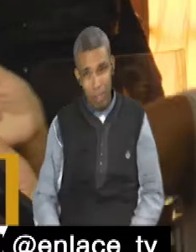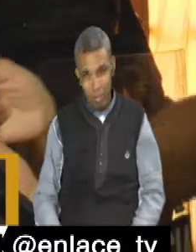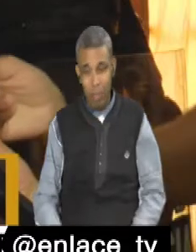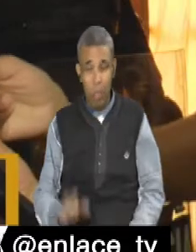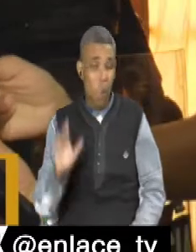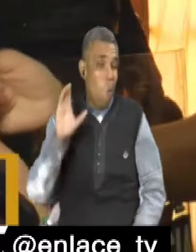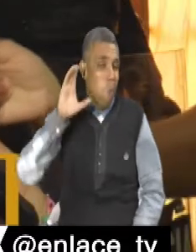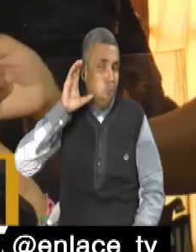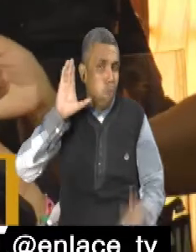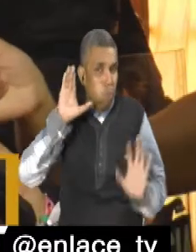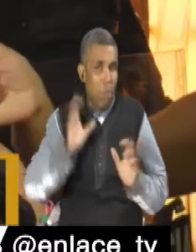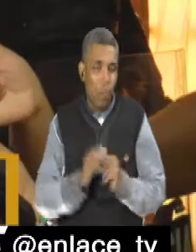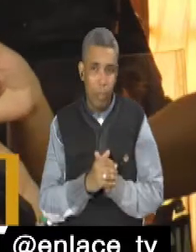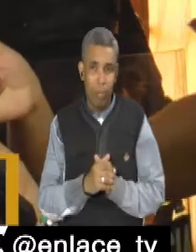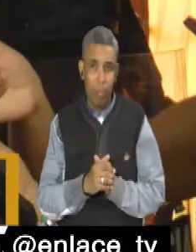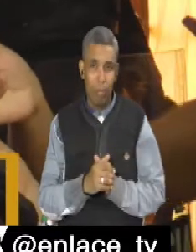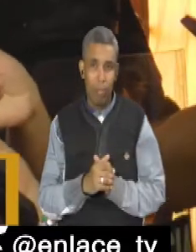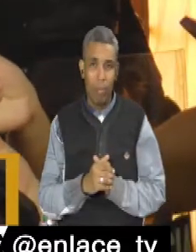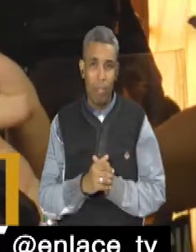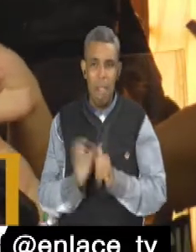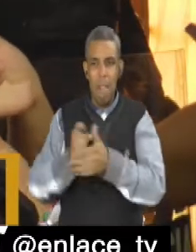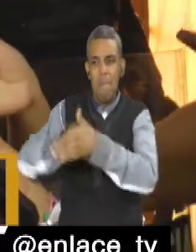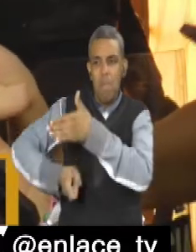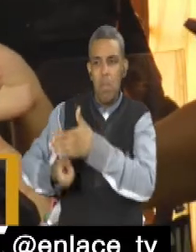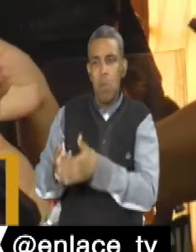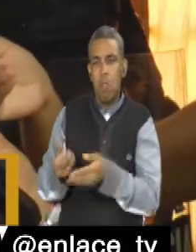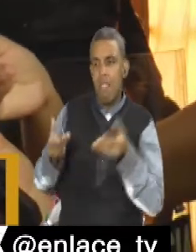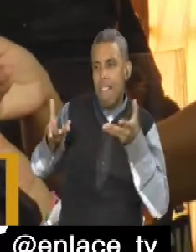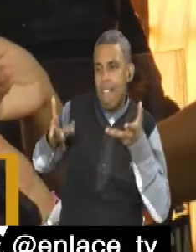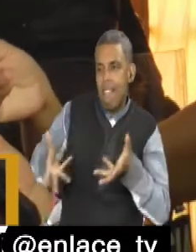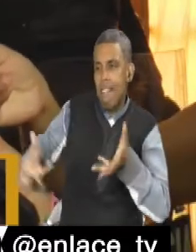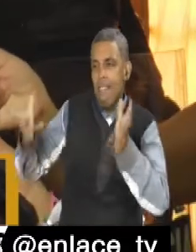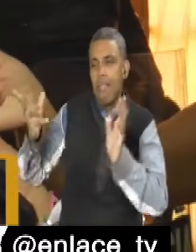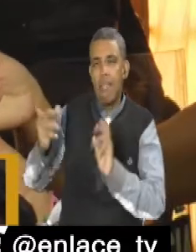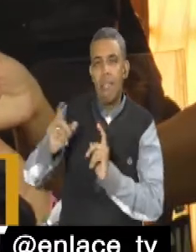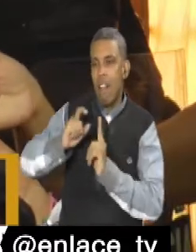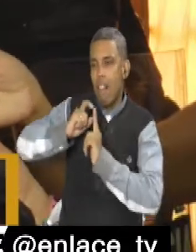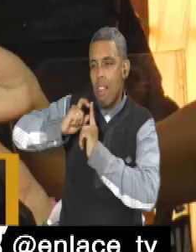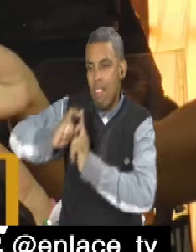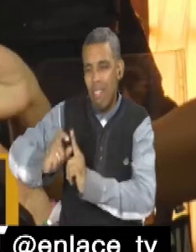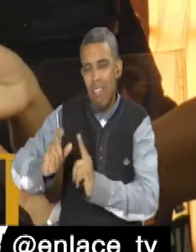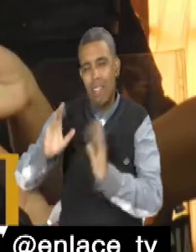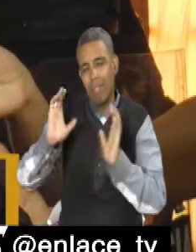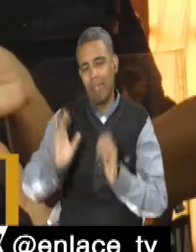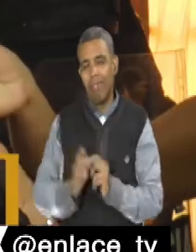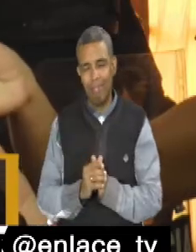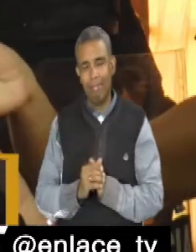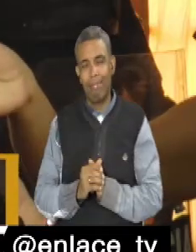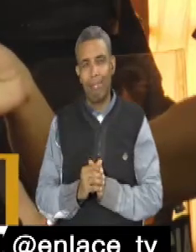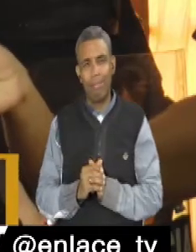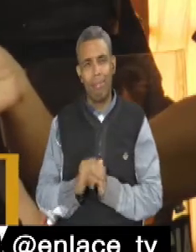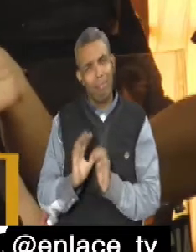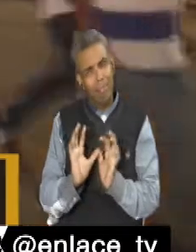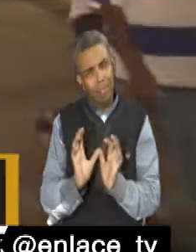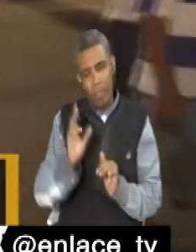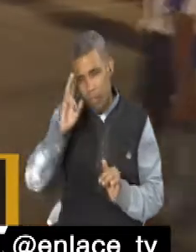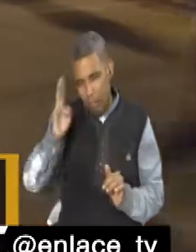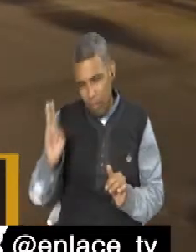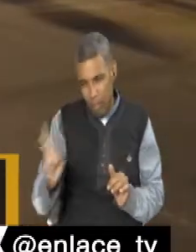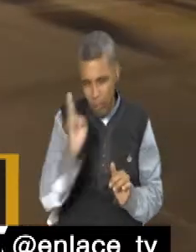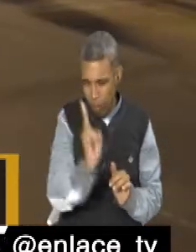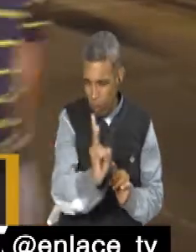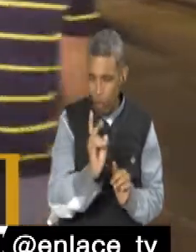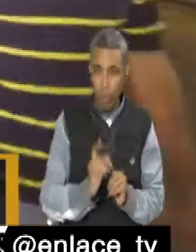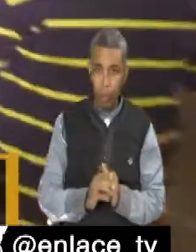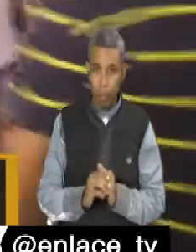proceden pues a agredir física o verbalmente a estas otras personas que son de diferentes equipos. Hicieron un